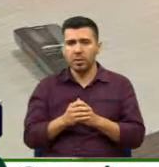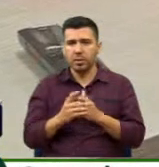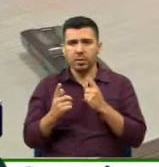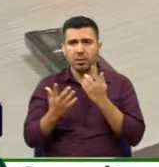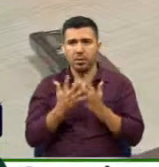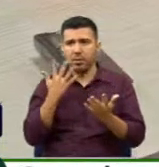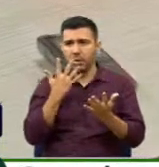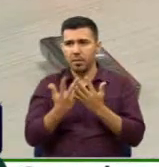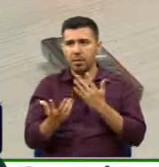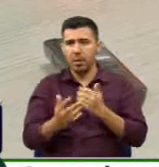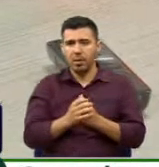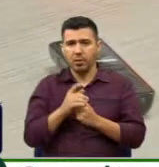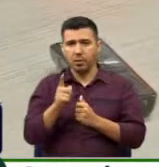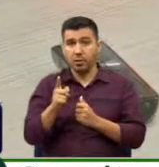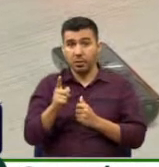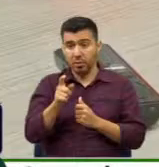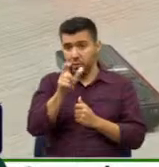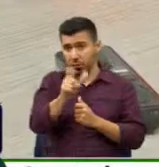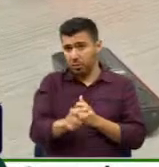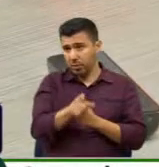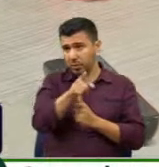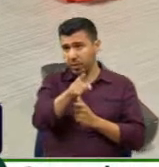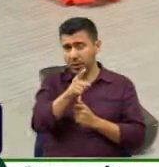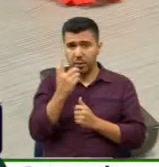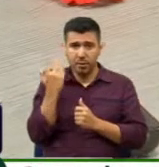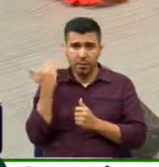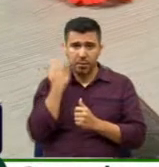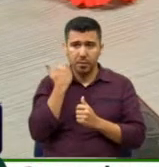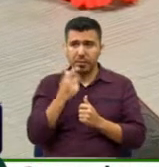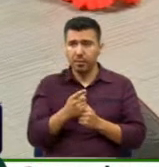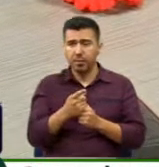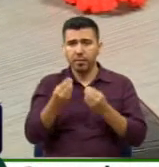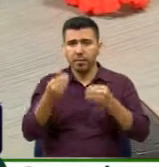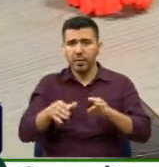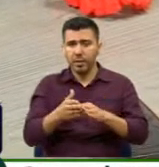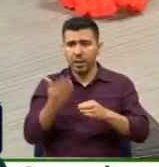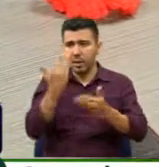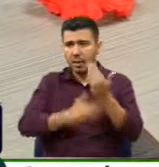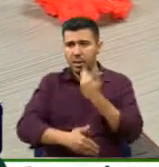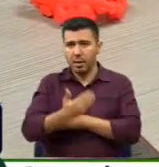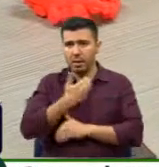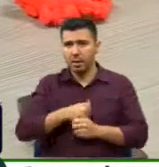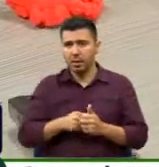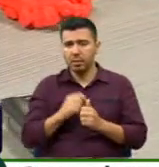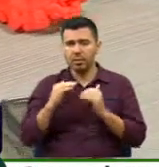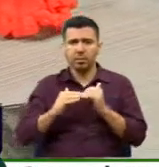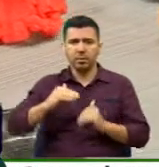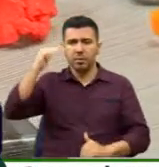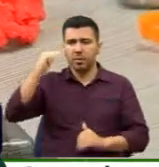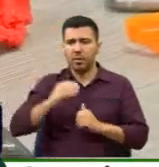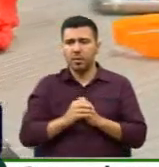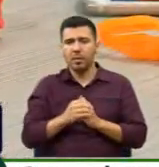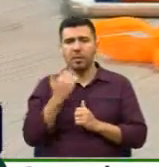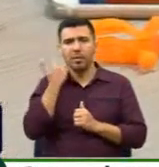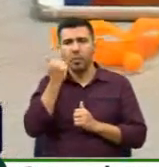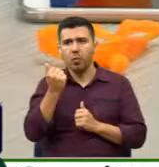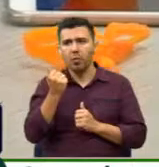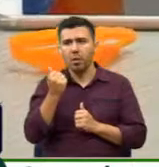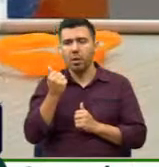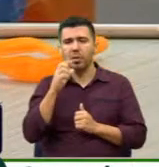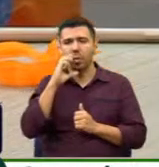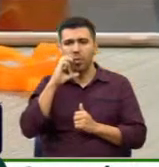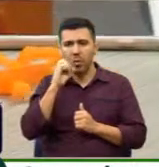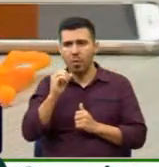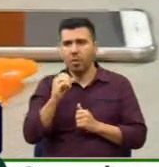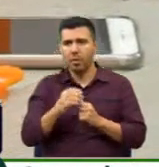manual en los pacientes. Y se detectó, digamos, que una incomodidad bastante alta en pacientes femeninas y masculinas,